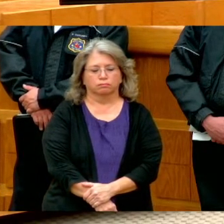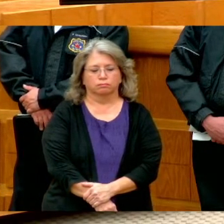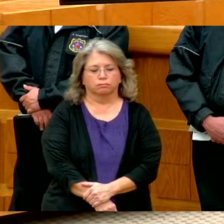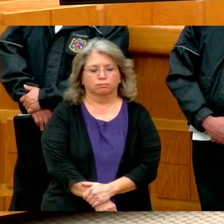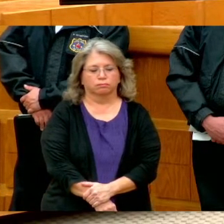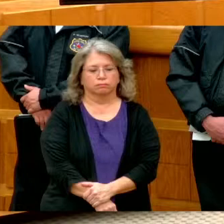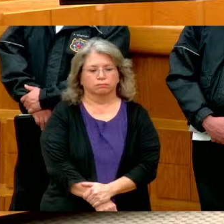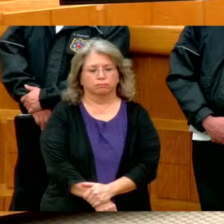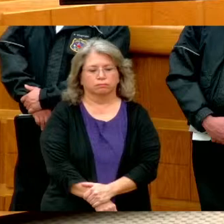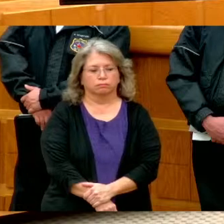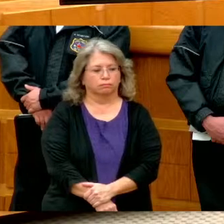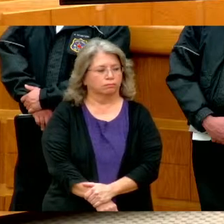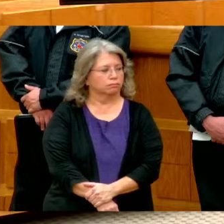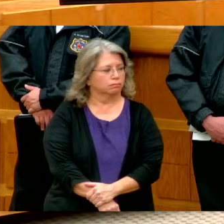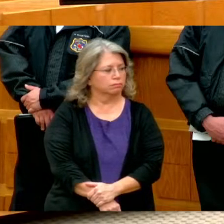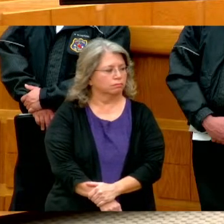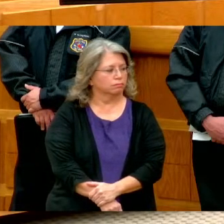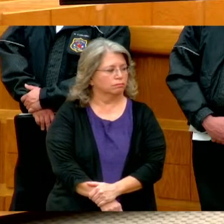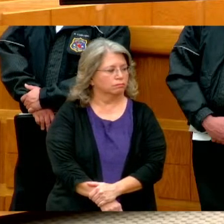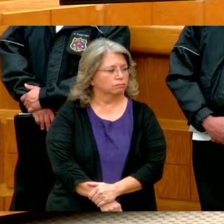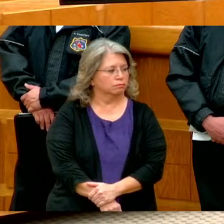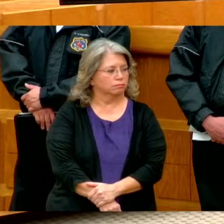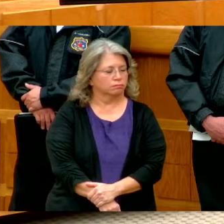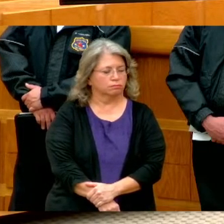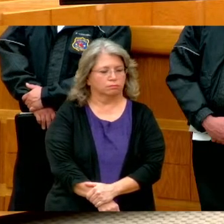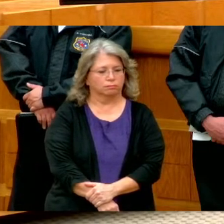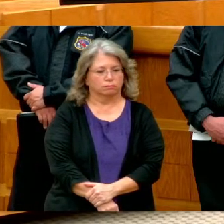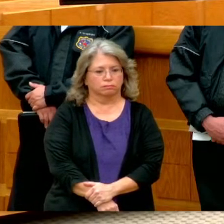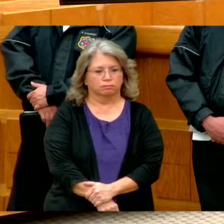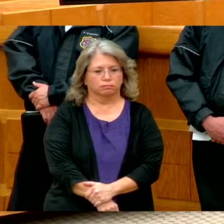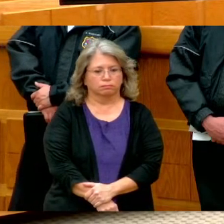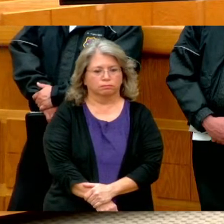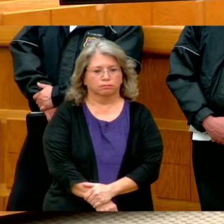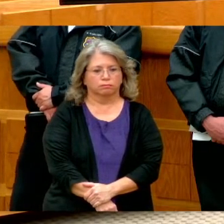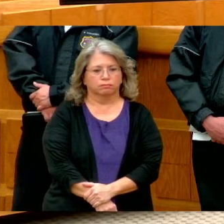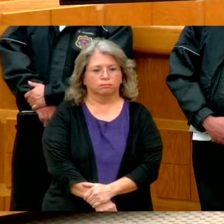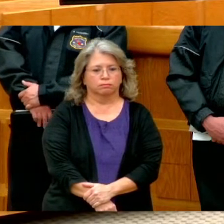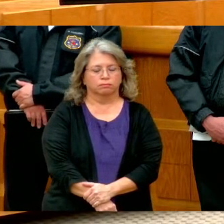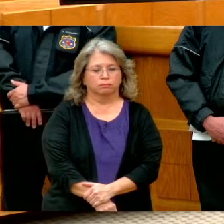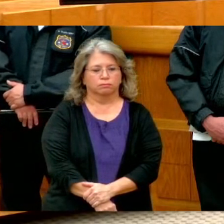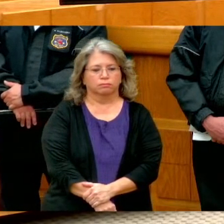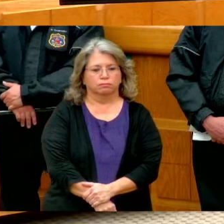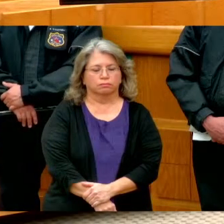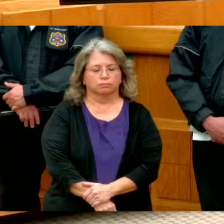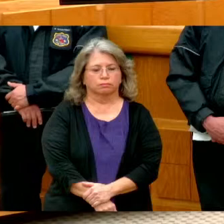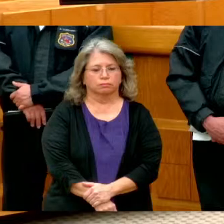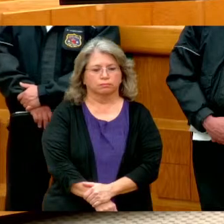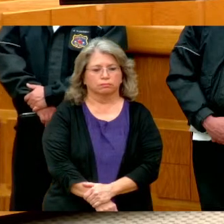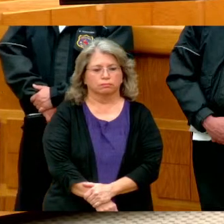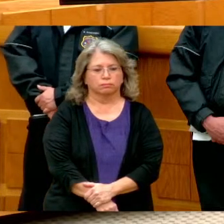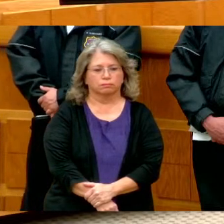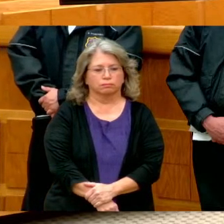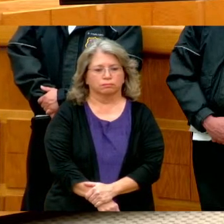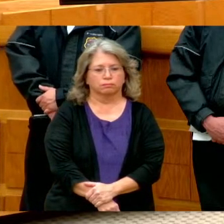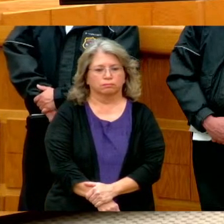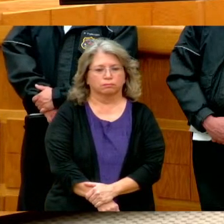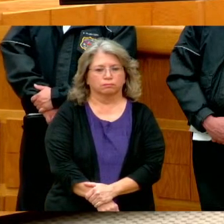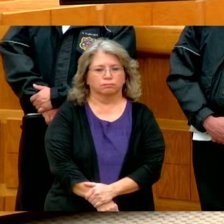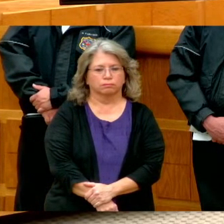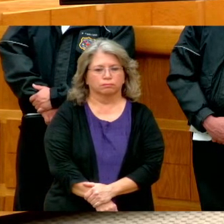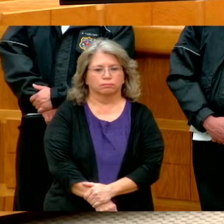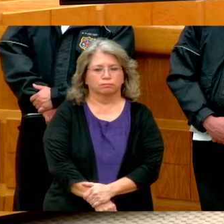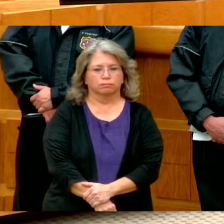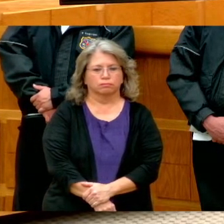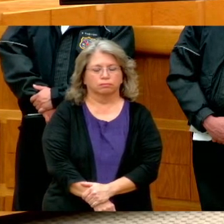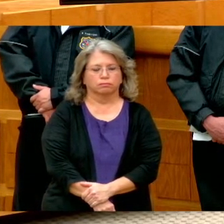capacidad de nuestros hospitales del condado. Y queremos decir esto para que nosotros podamos acomodar cómo estamos